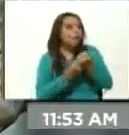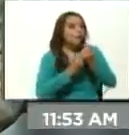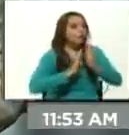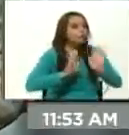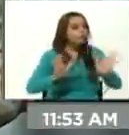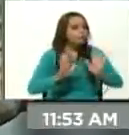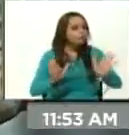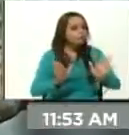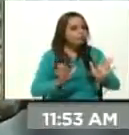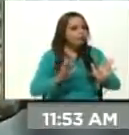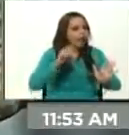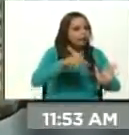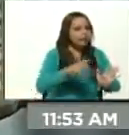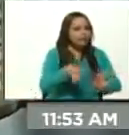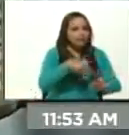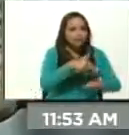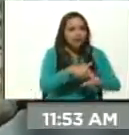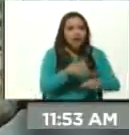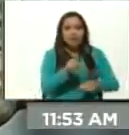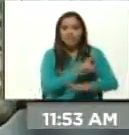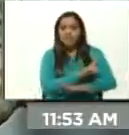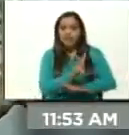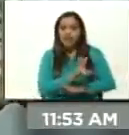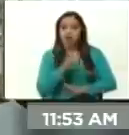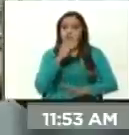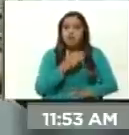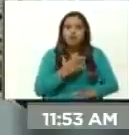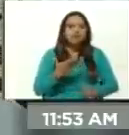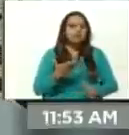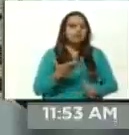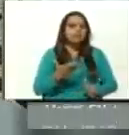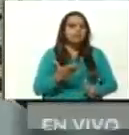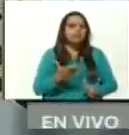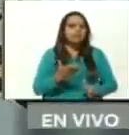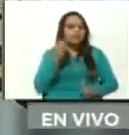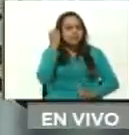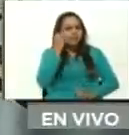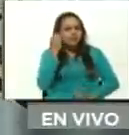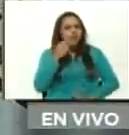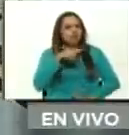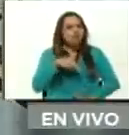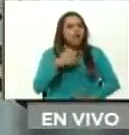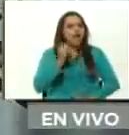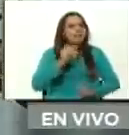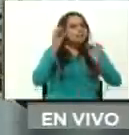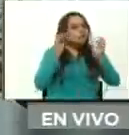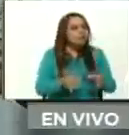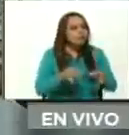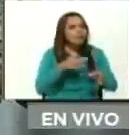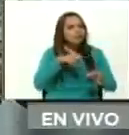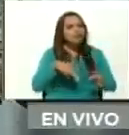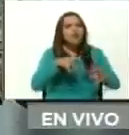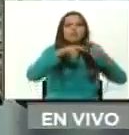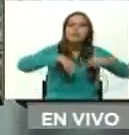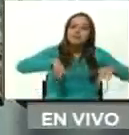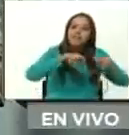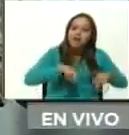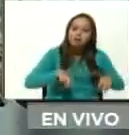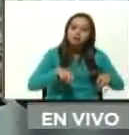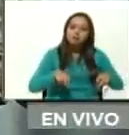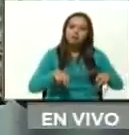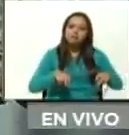Y en el caso venezolano, no tenemos dudas que se han realizado las investigaciones debidas de